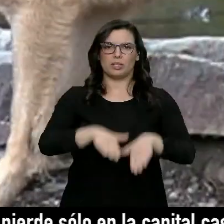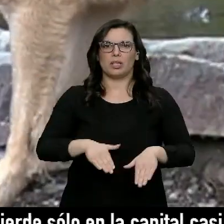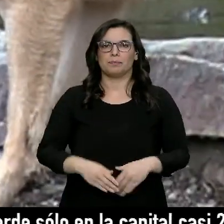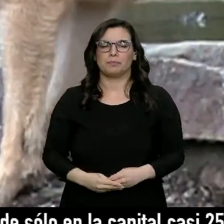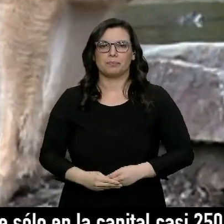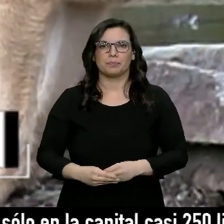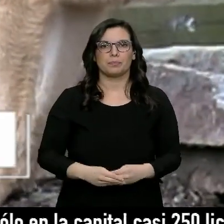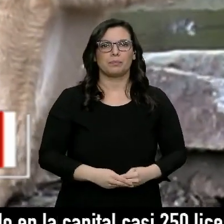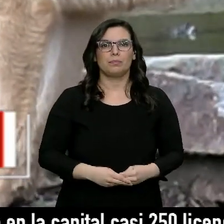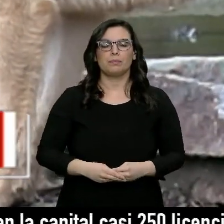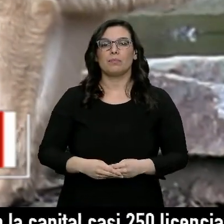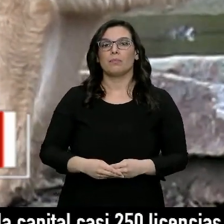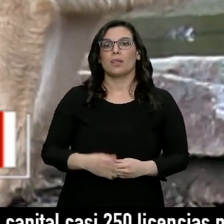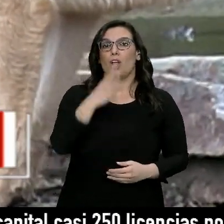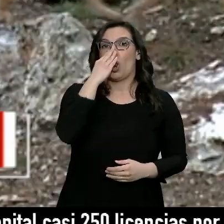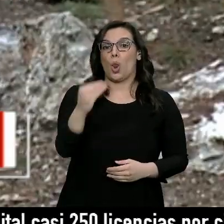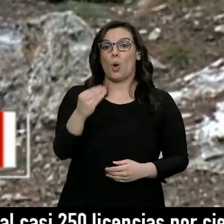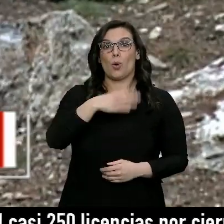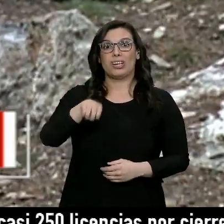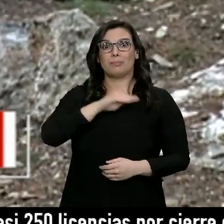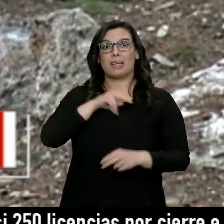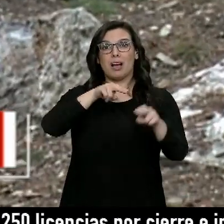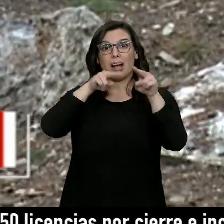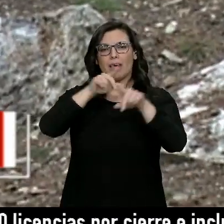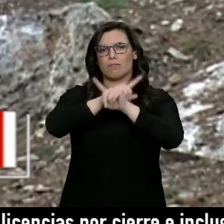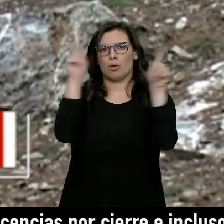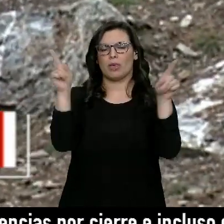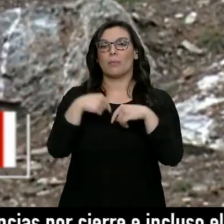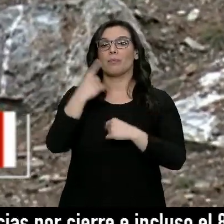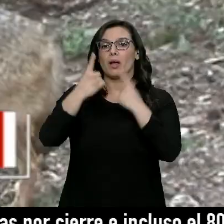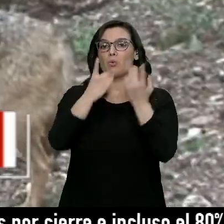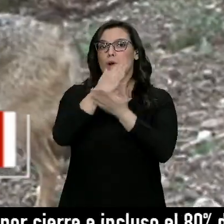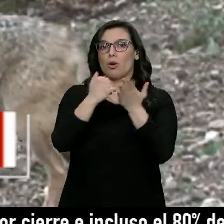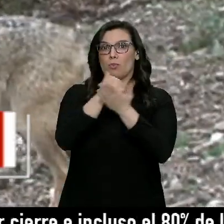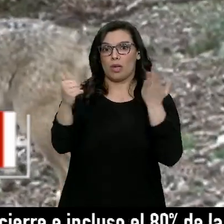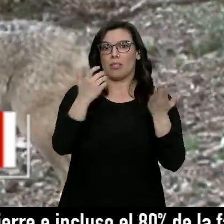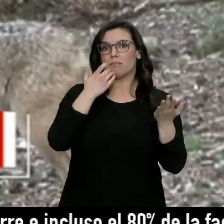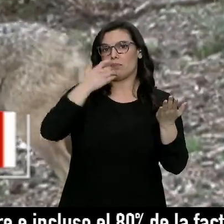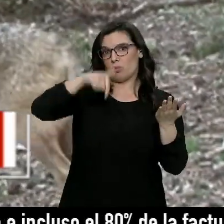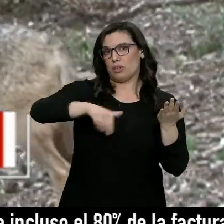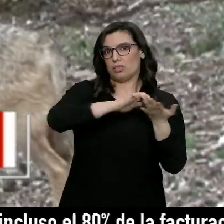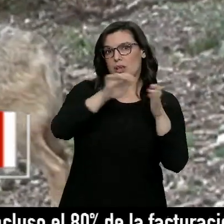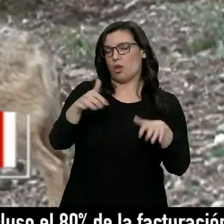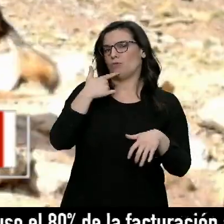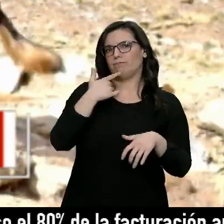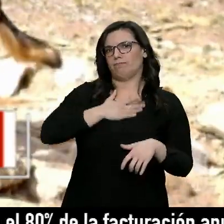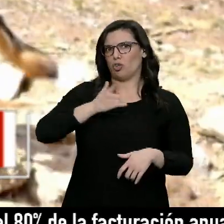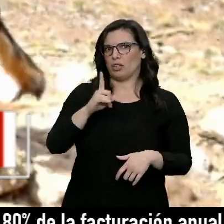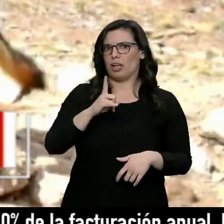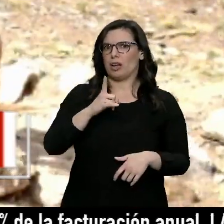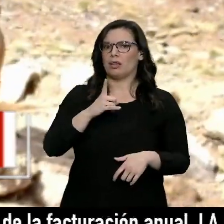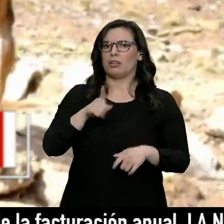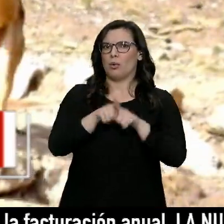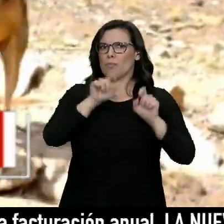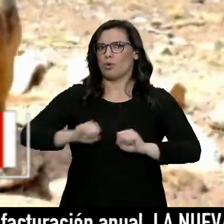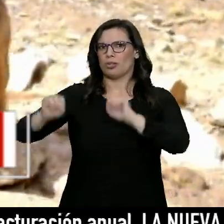Se prohíbe la caza del lobo en toda España. Algunas comunidades, incluida Castilla y León, están en contra de que el lobo deje de ser especie